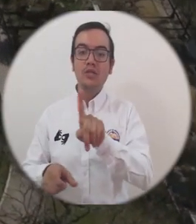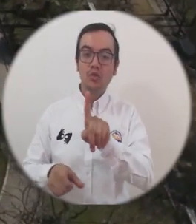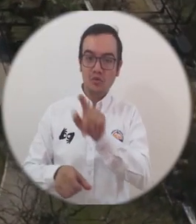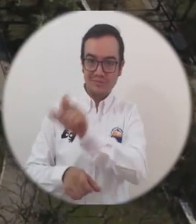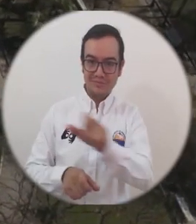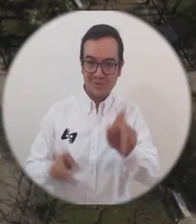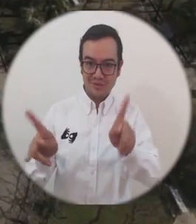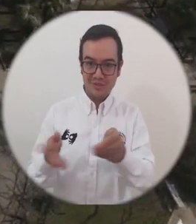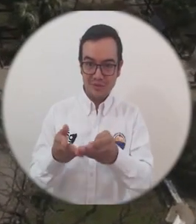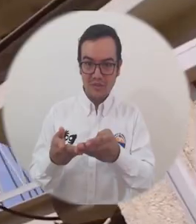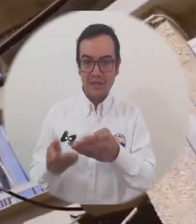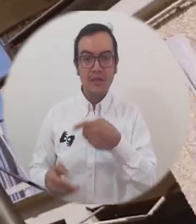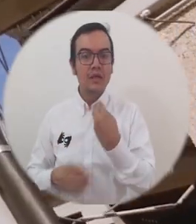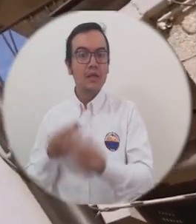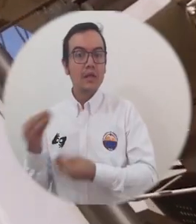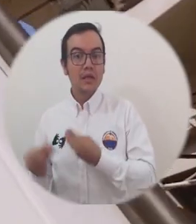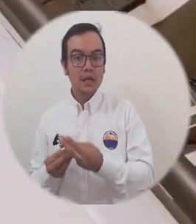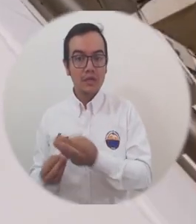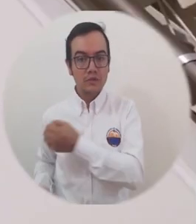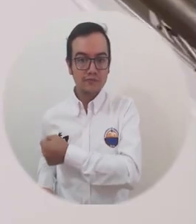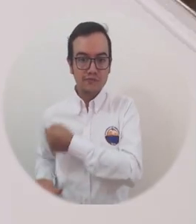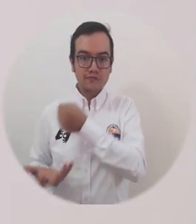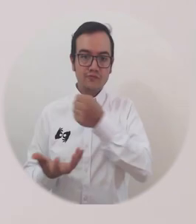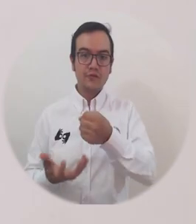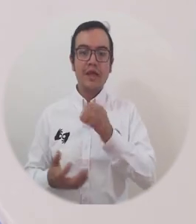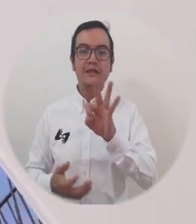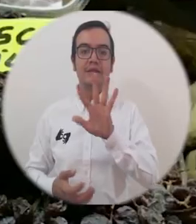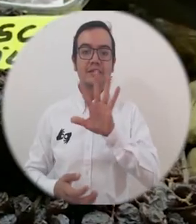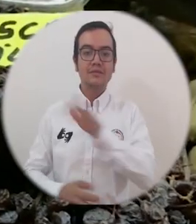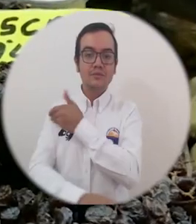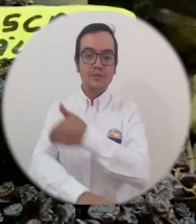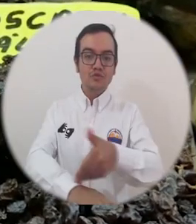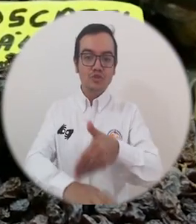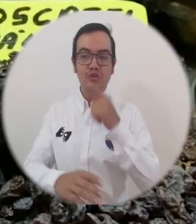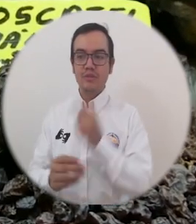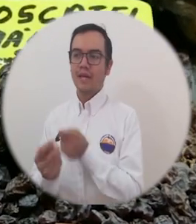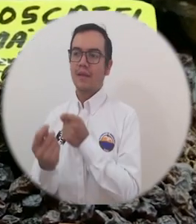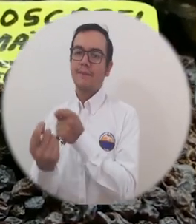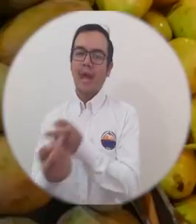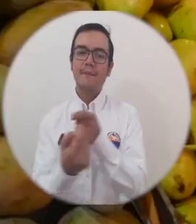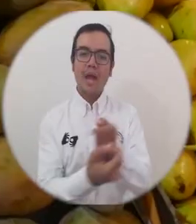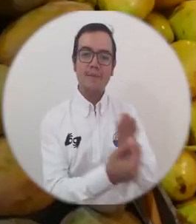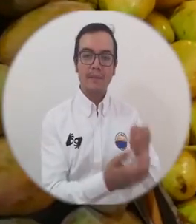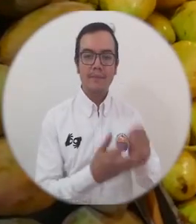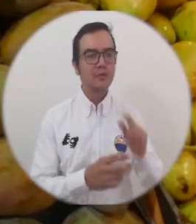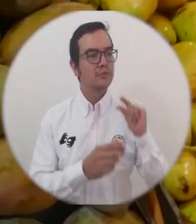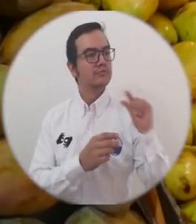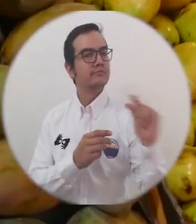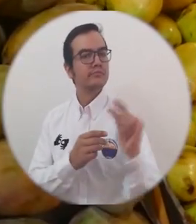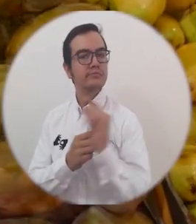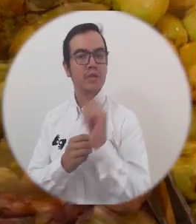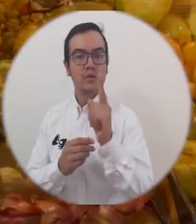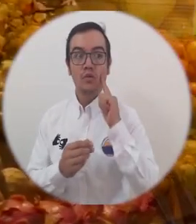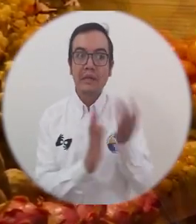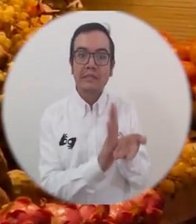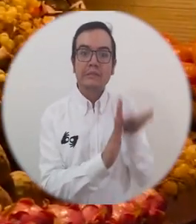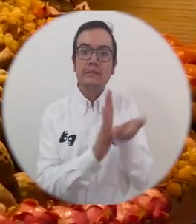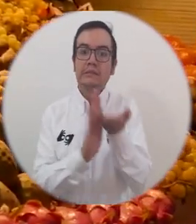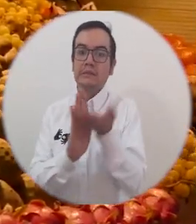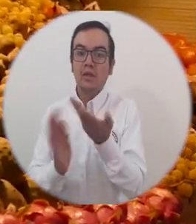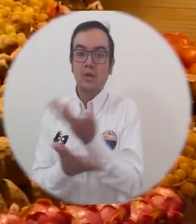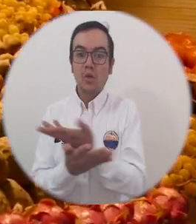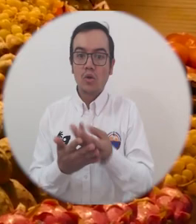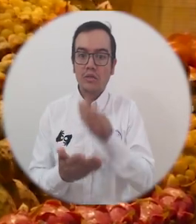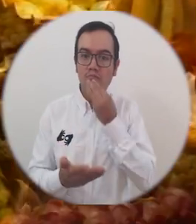esta casa de estudios superiores destino 35 millones de pesos para cubrir los gastos que están teniendo dado el aumento de precios en algunos productos